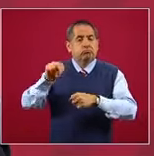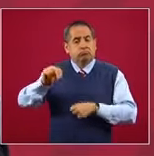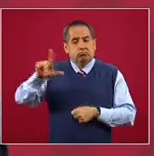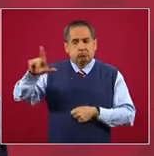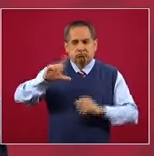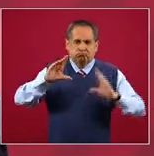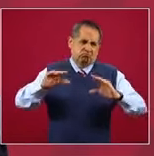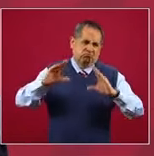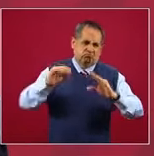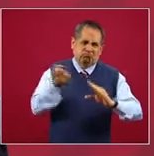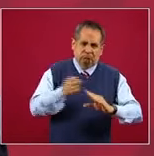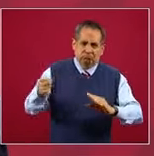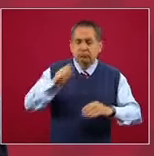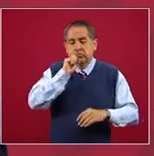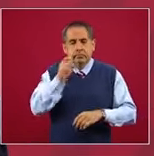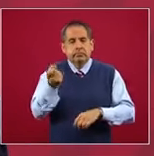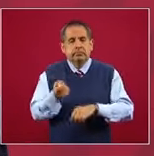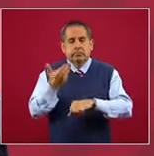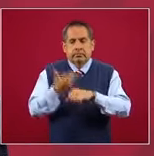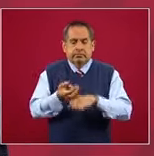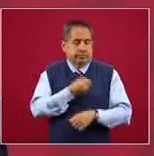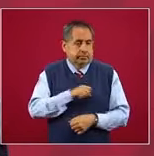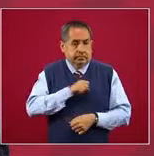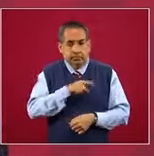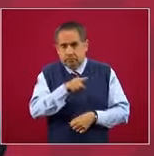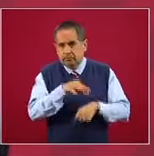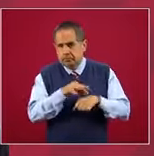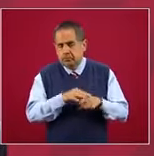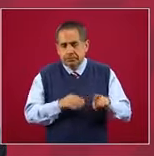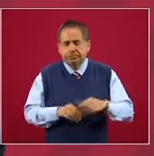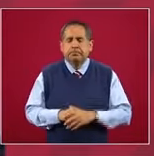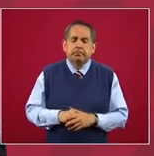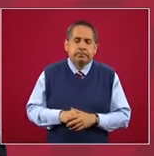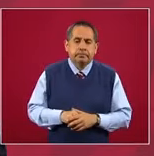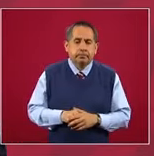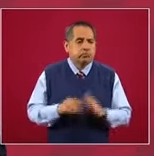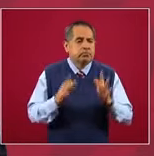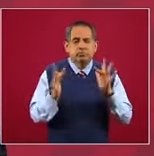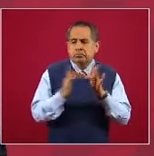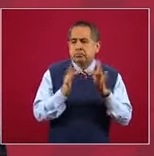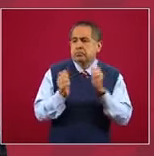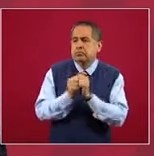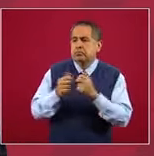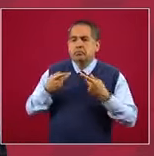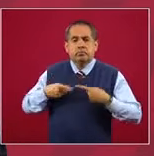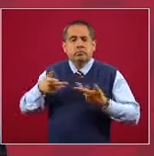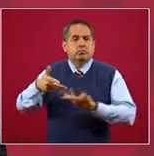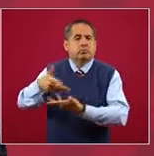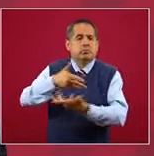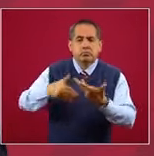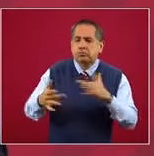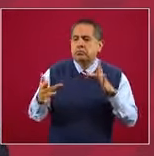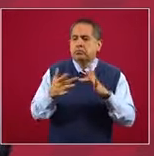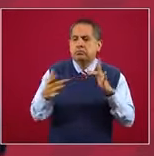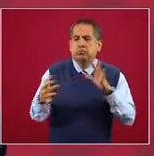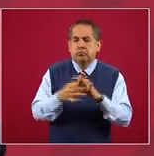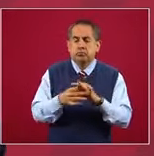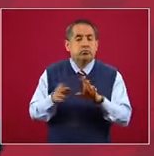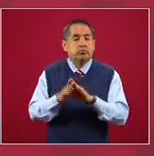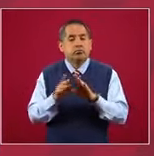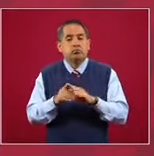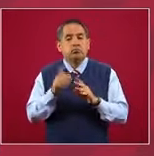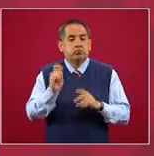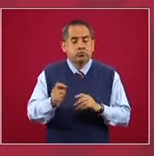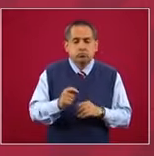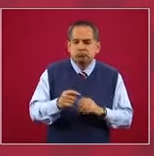León y además como secretario de Salud, es cómo la vinculación con la sociedad se ha dado a partir de estas